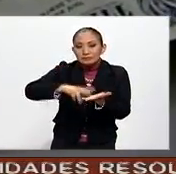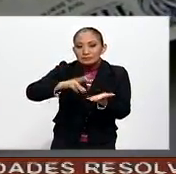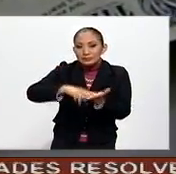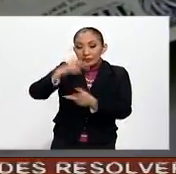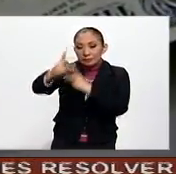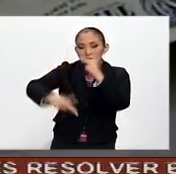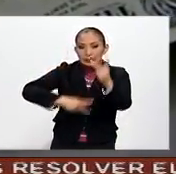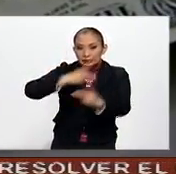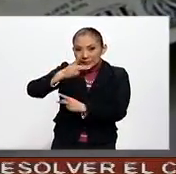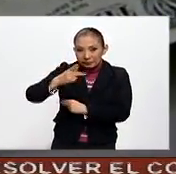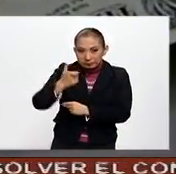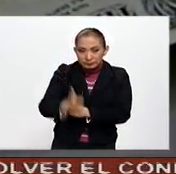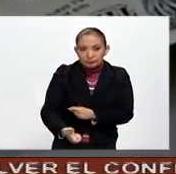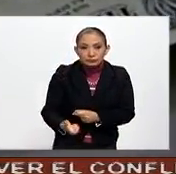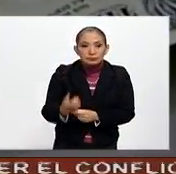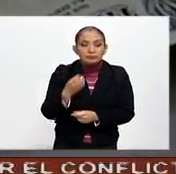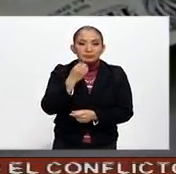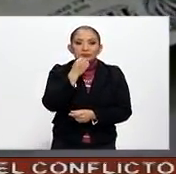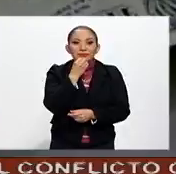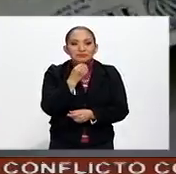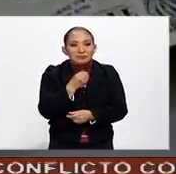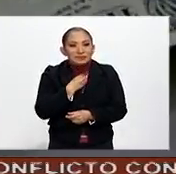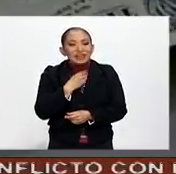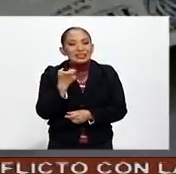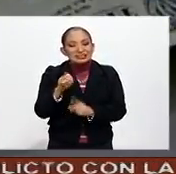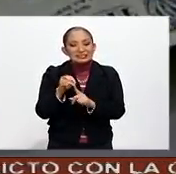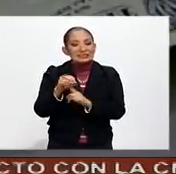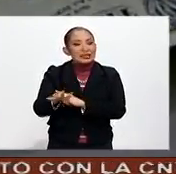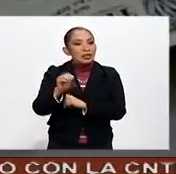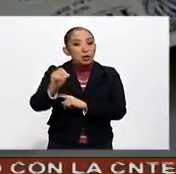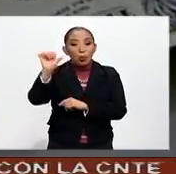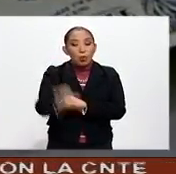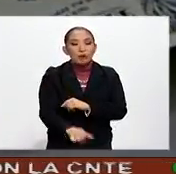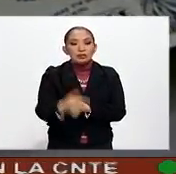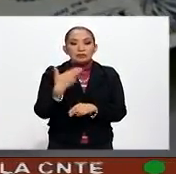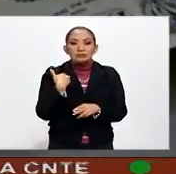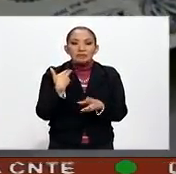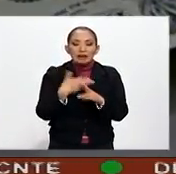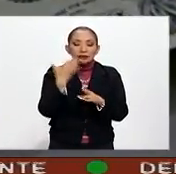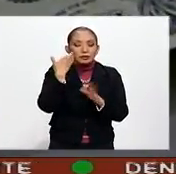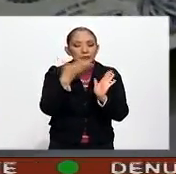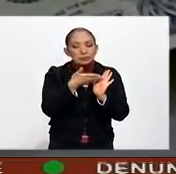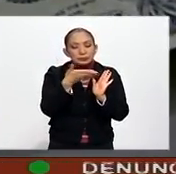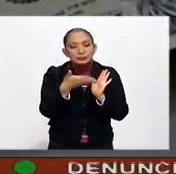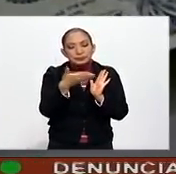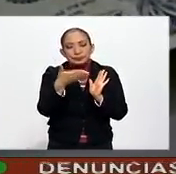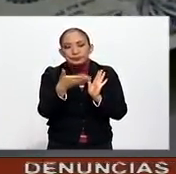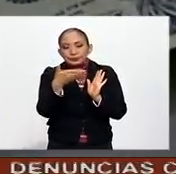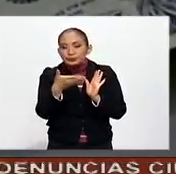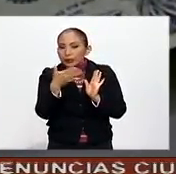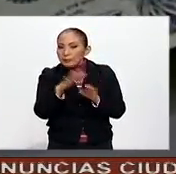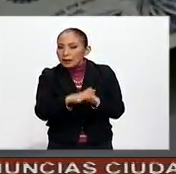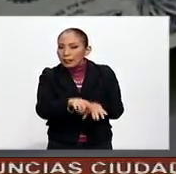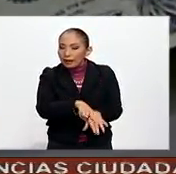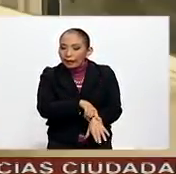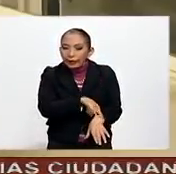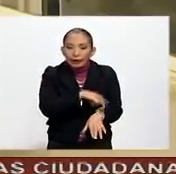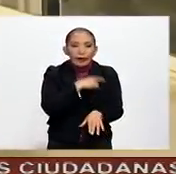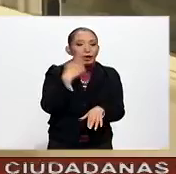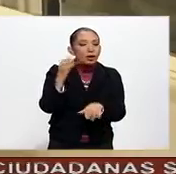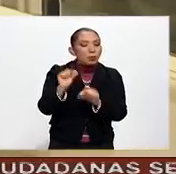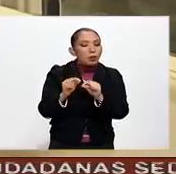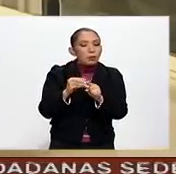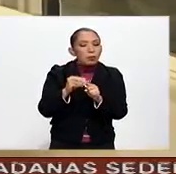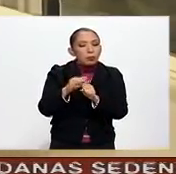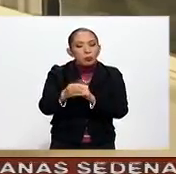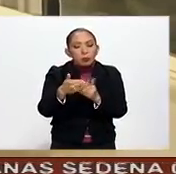crédito, y aunque ese efecto no es tan inmediato, sino lleva tiempo, es un poco más largo, digamos, es un efecto